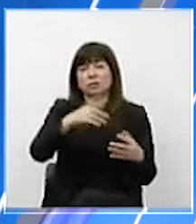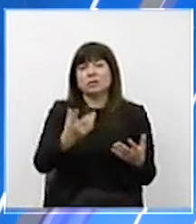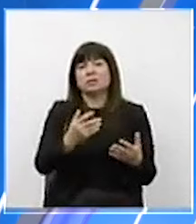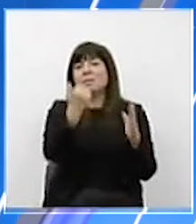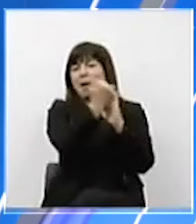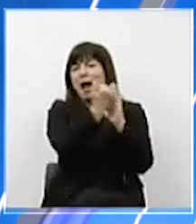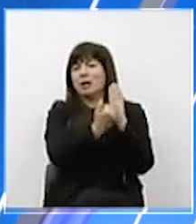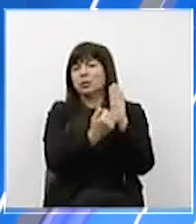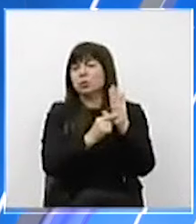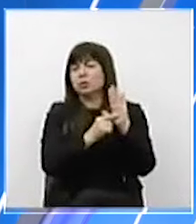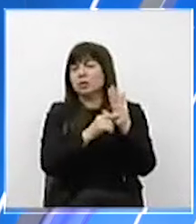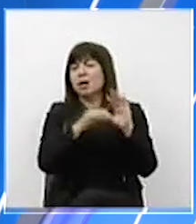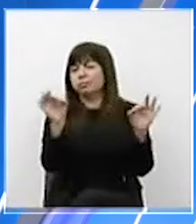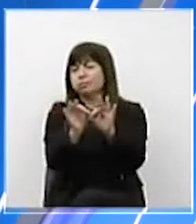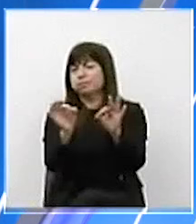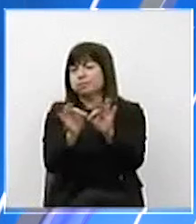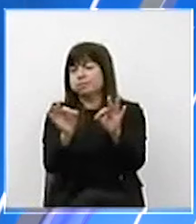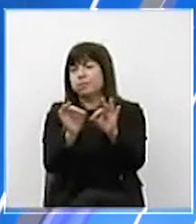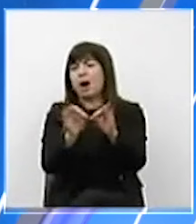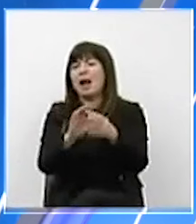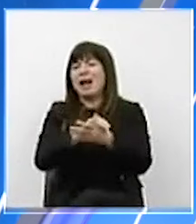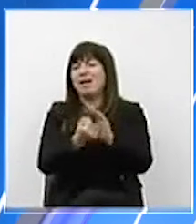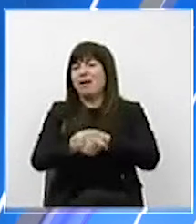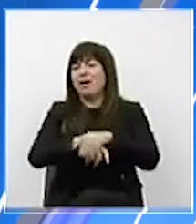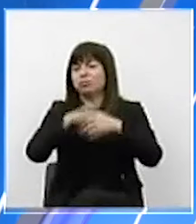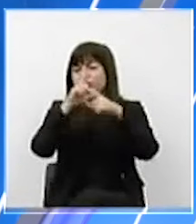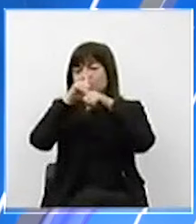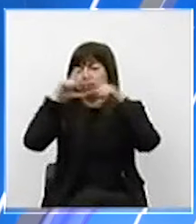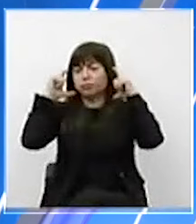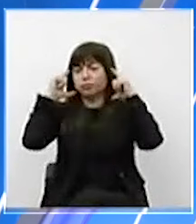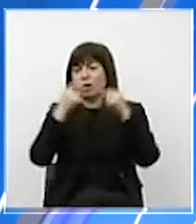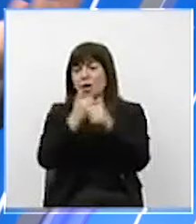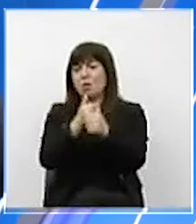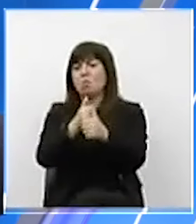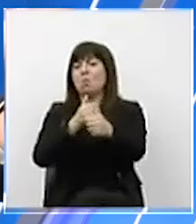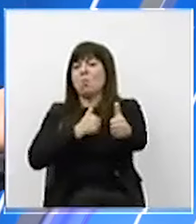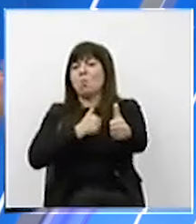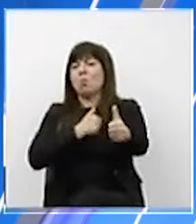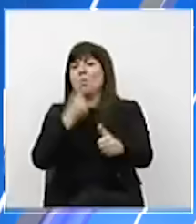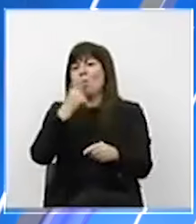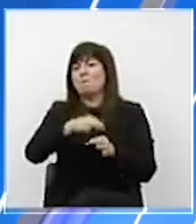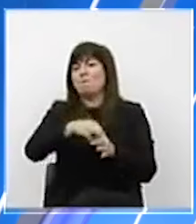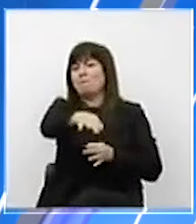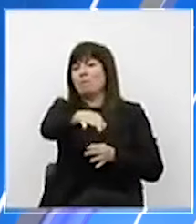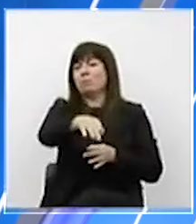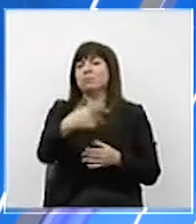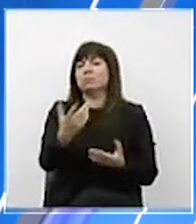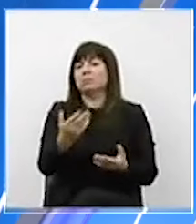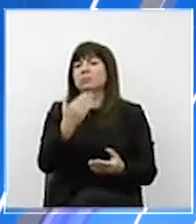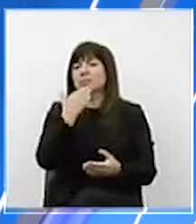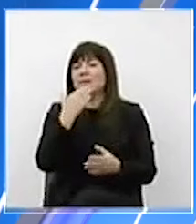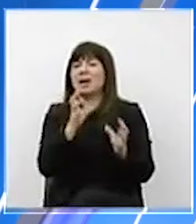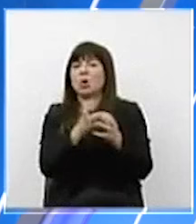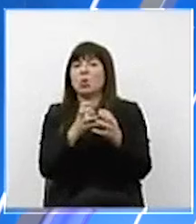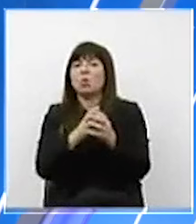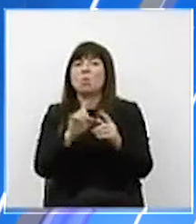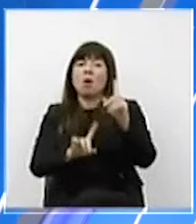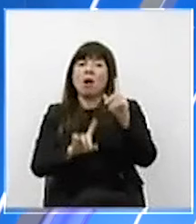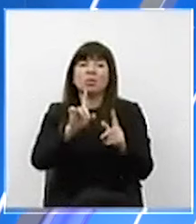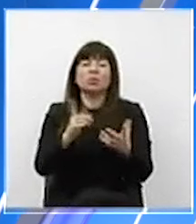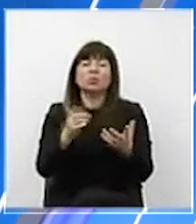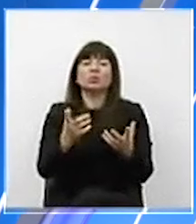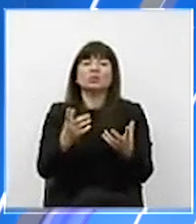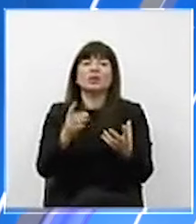medidas que tiene que cumplir, lavarse las manos, la distancia, la mascarilla, y también hemos visto que en algunos grupos de edad la